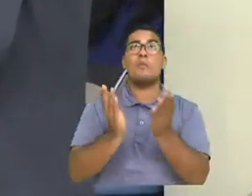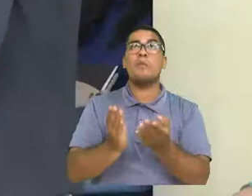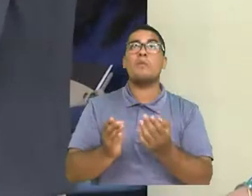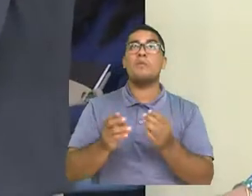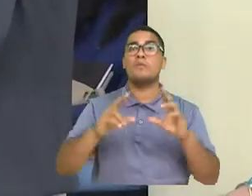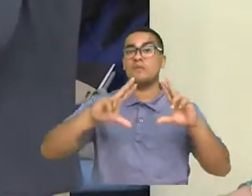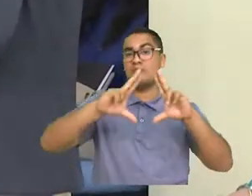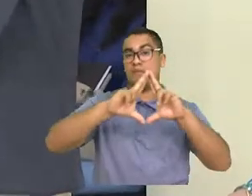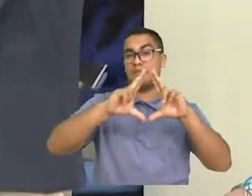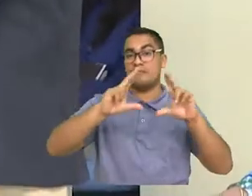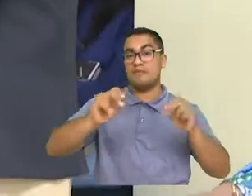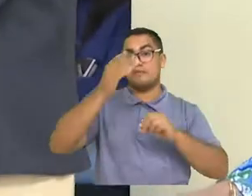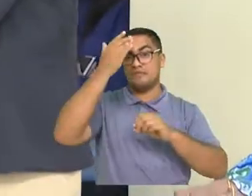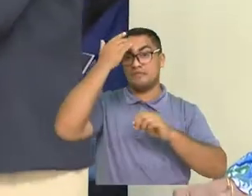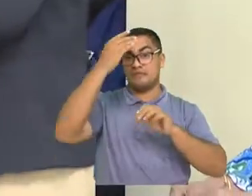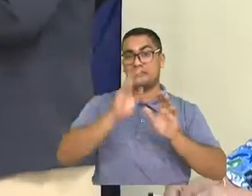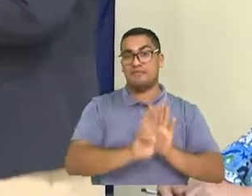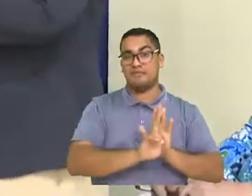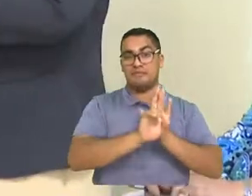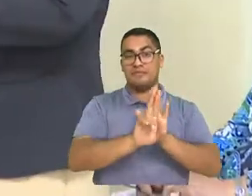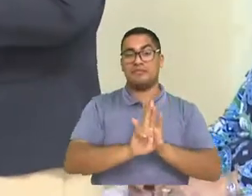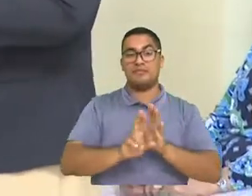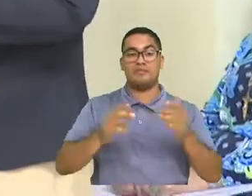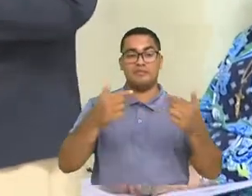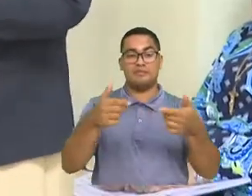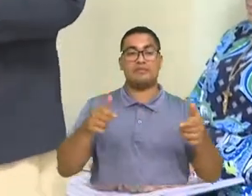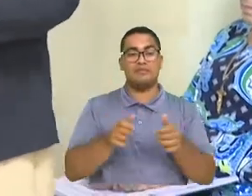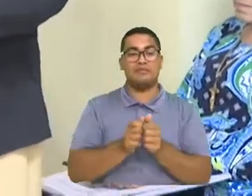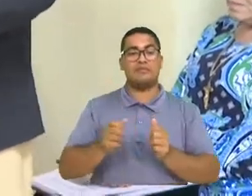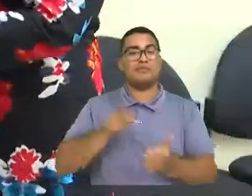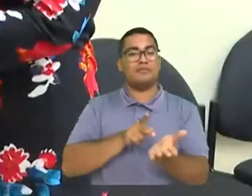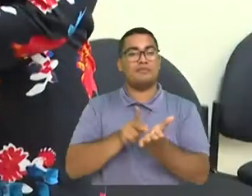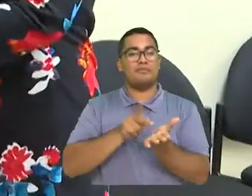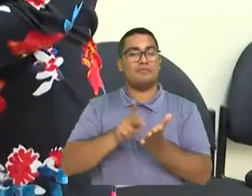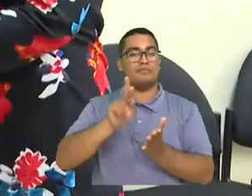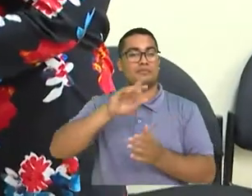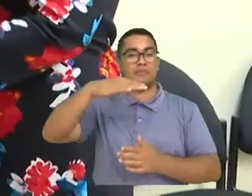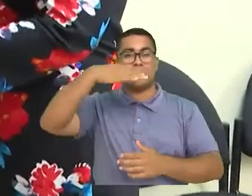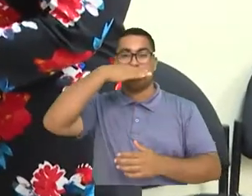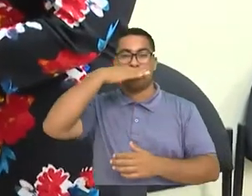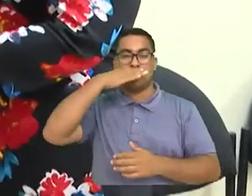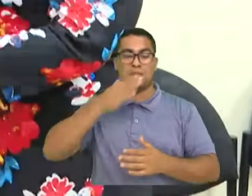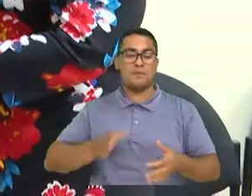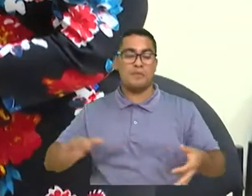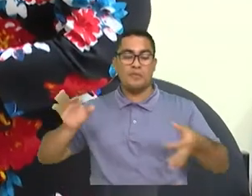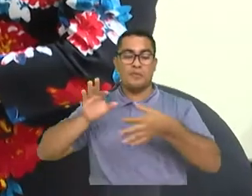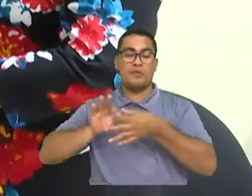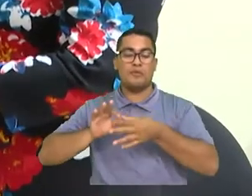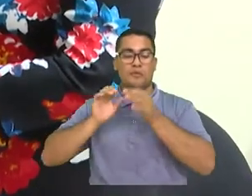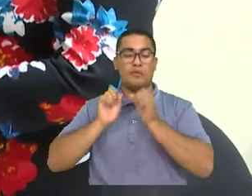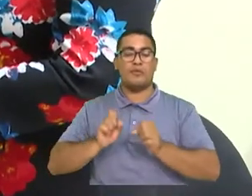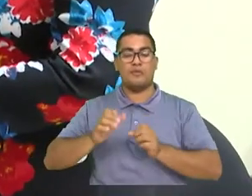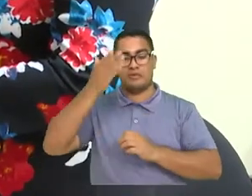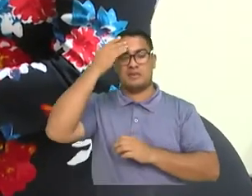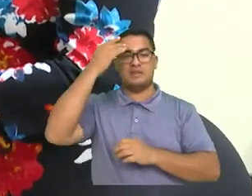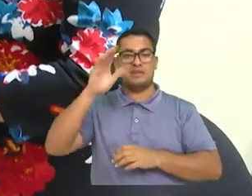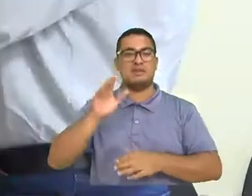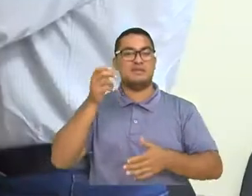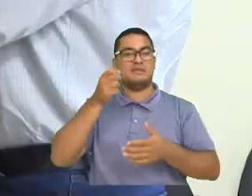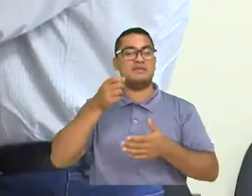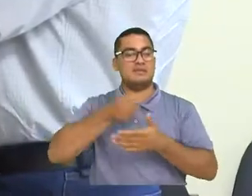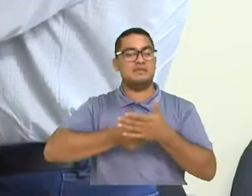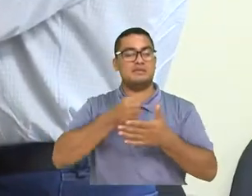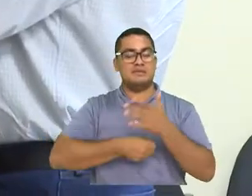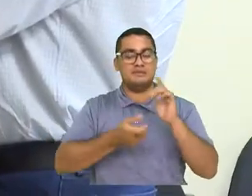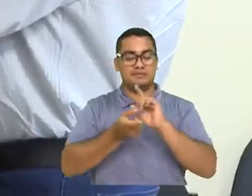representar al partido Frente Sandinista, que sabemos luchar al par de los hombres y que sabemos defender esta revolución.